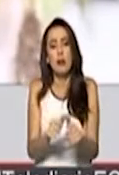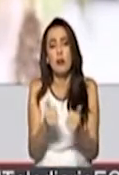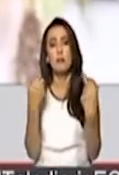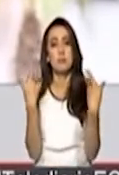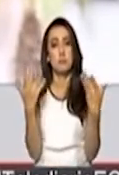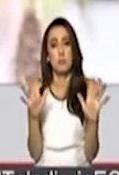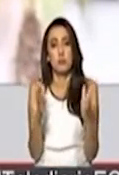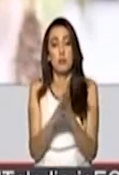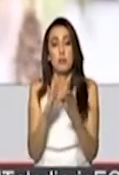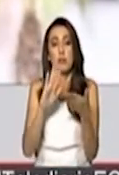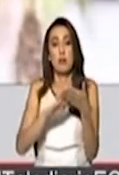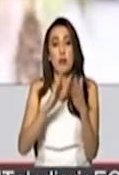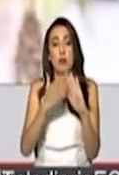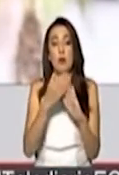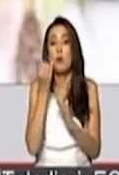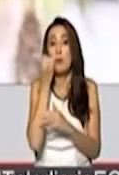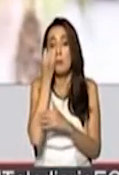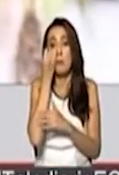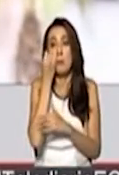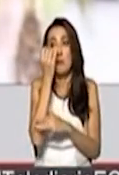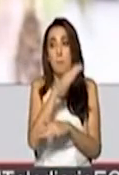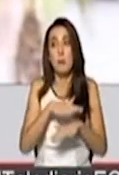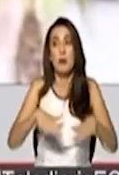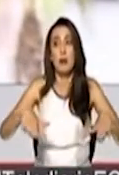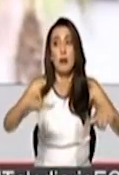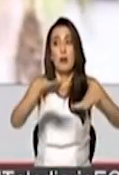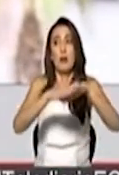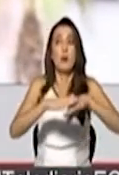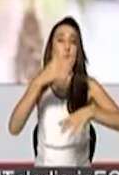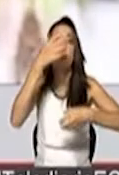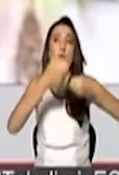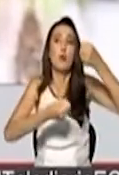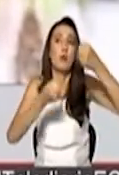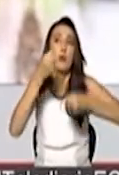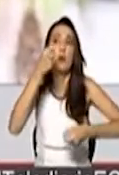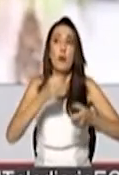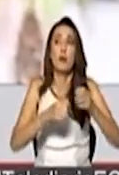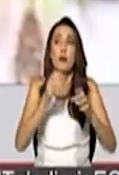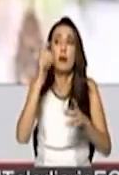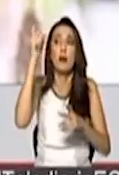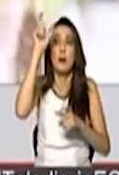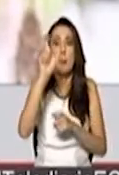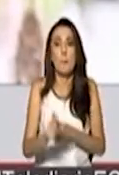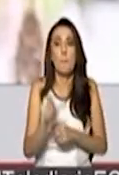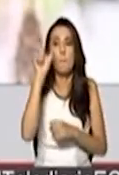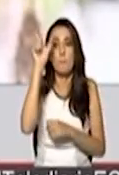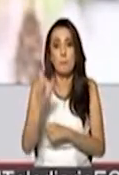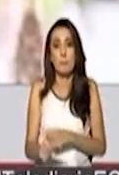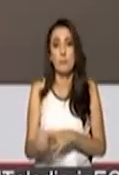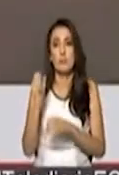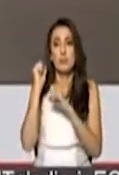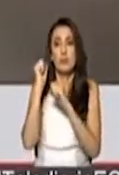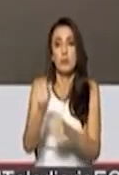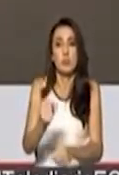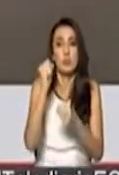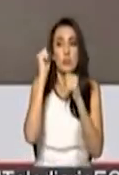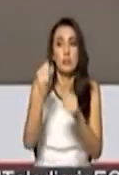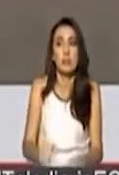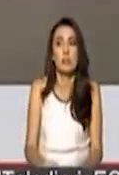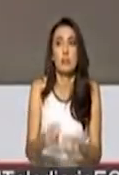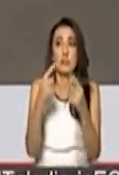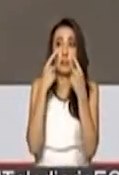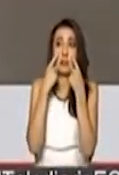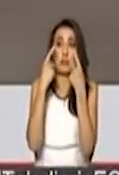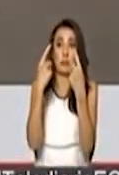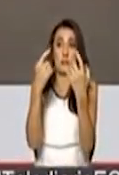de ver. Una planta siendo saqueada. Personas con palos impidiendo a otros trabajar. Pero no fue la única